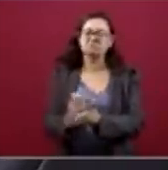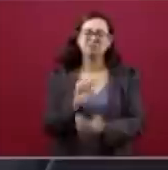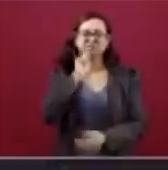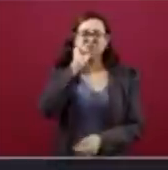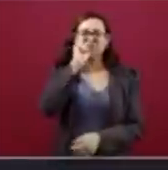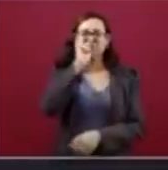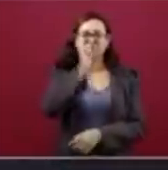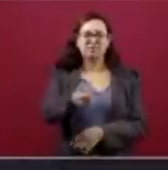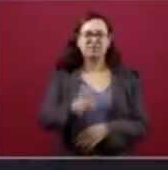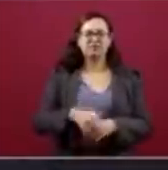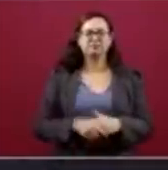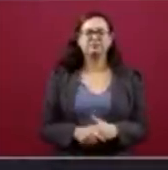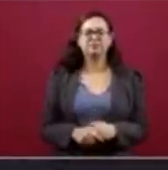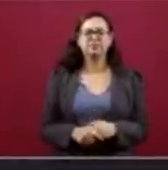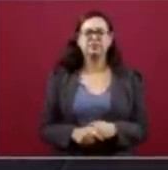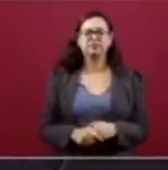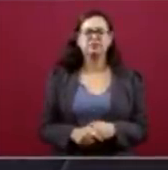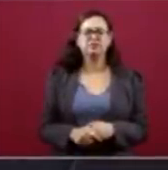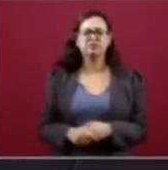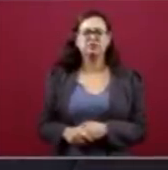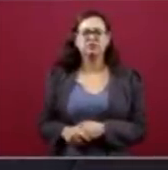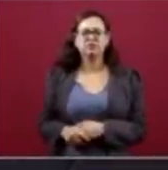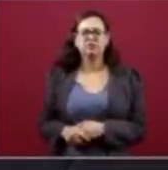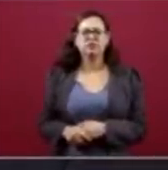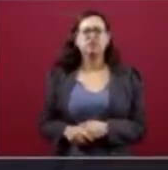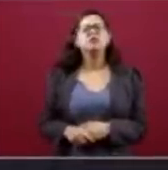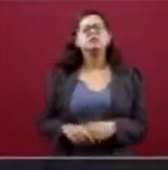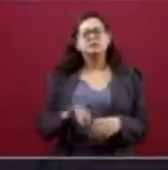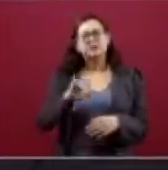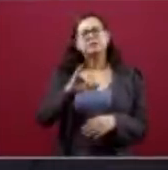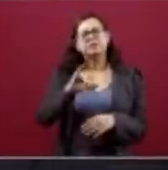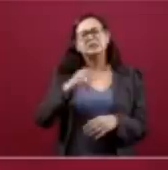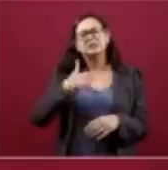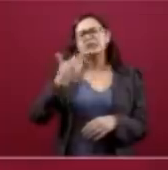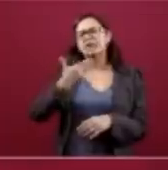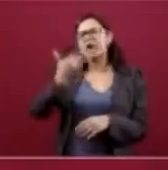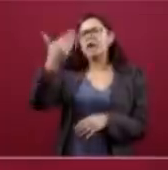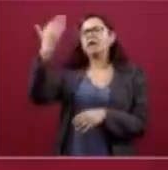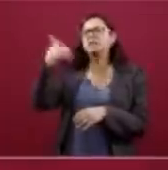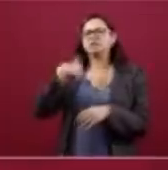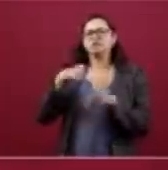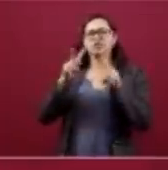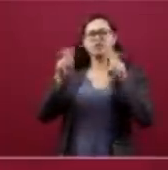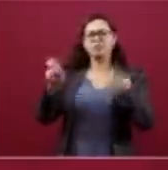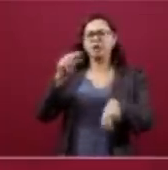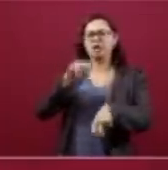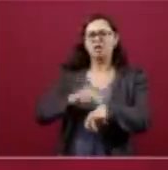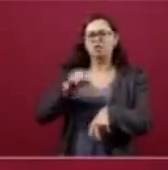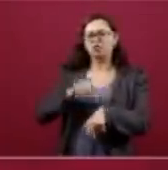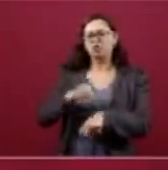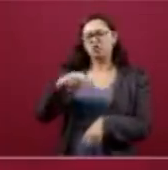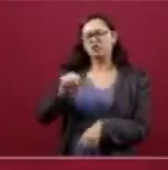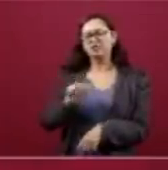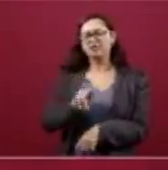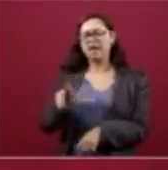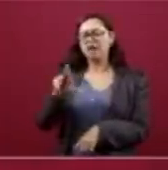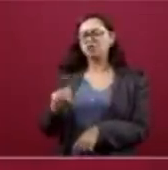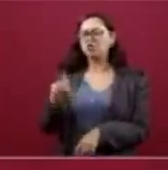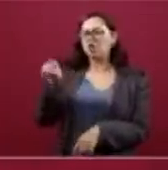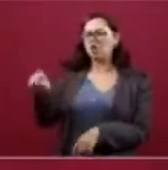Hice un comentario del doctor Narro por la cuestión de los medicamentos, porque me preguntaron